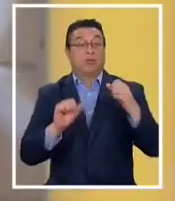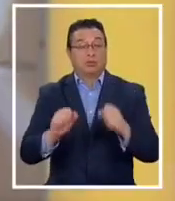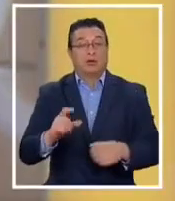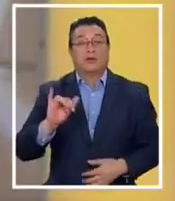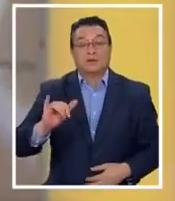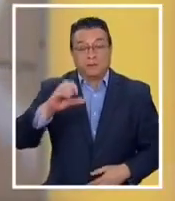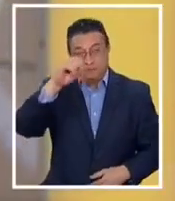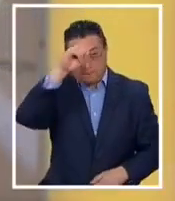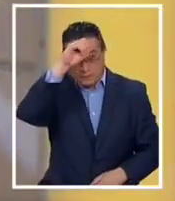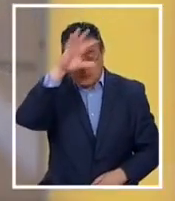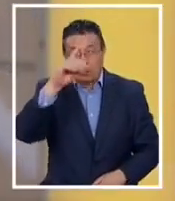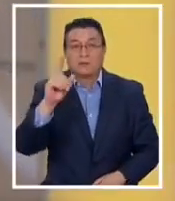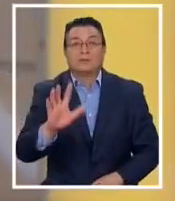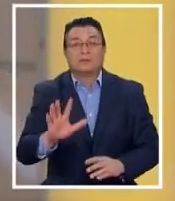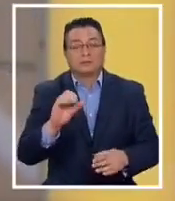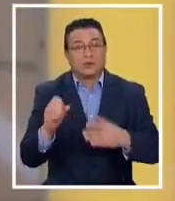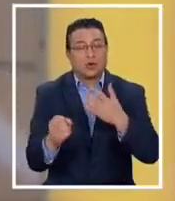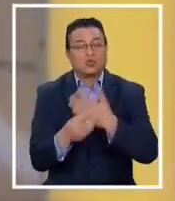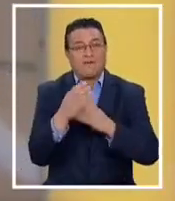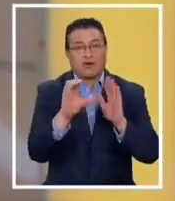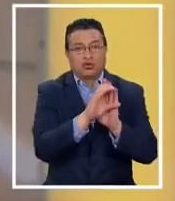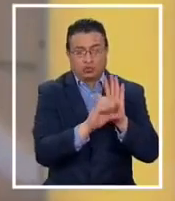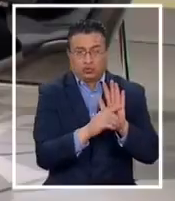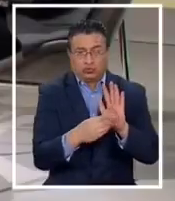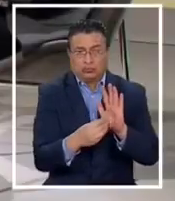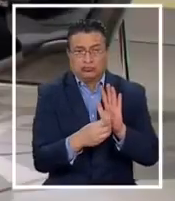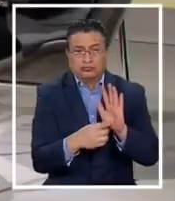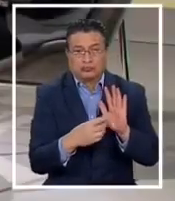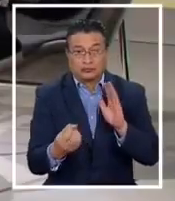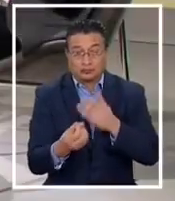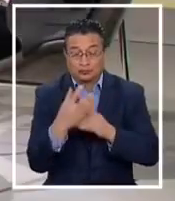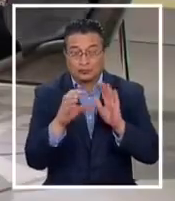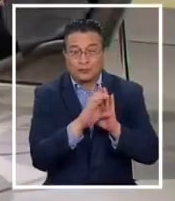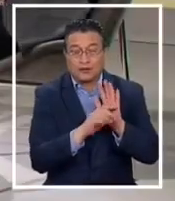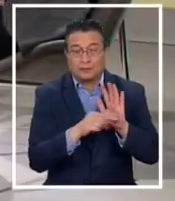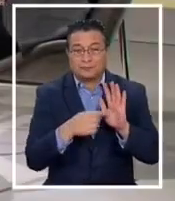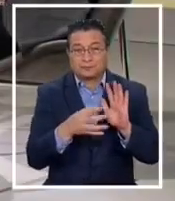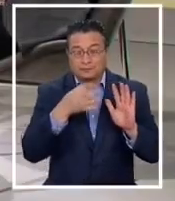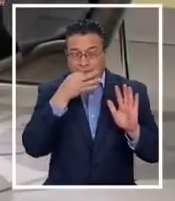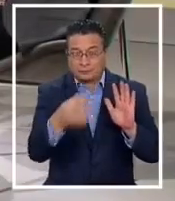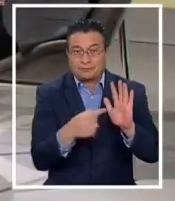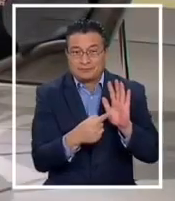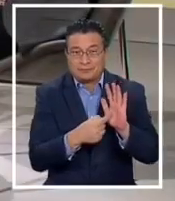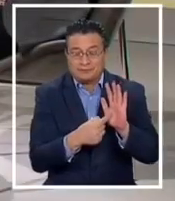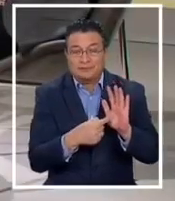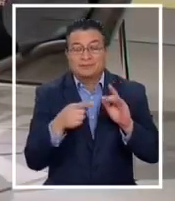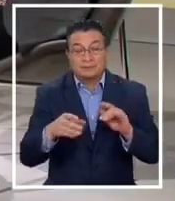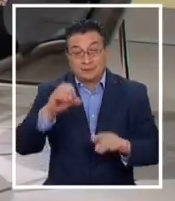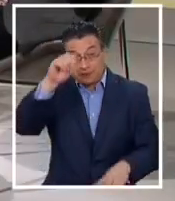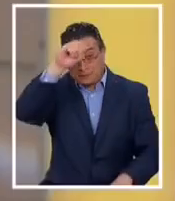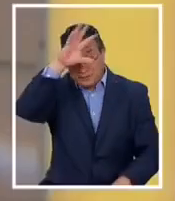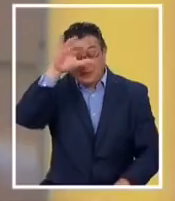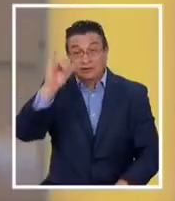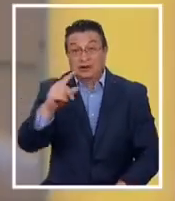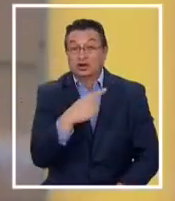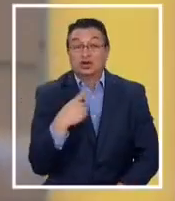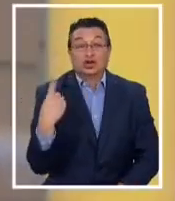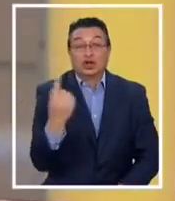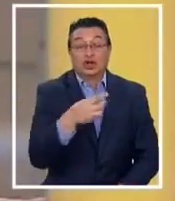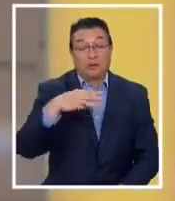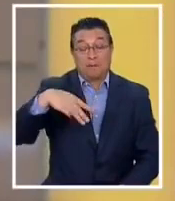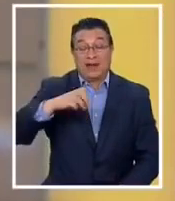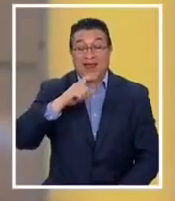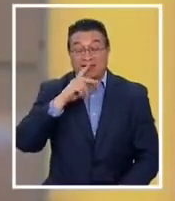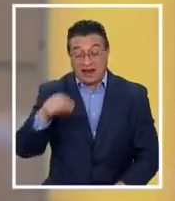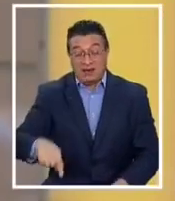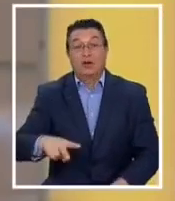la minería no hay que hacerlo nada constituye la constitución dice que la minería y todos los metales todo lo